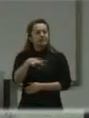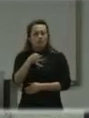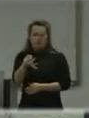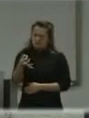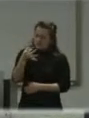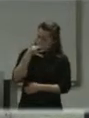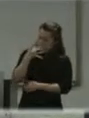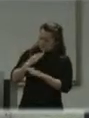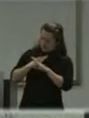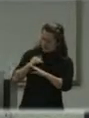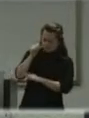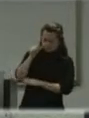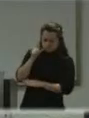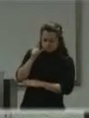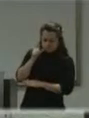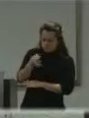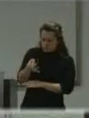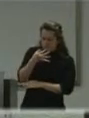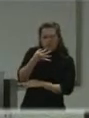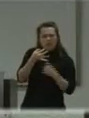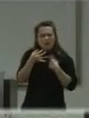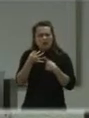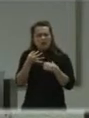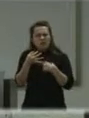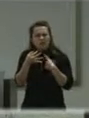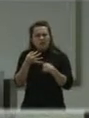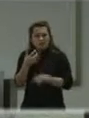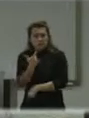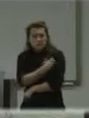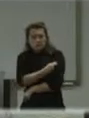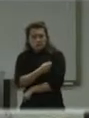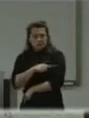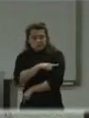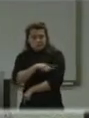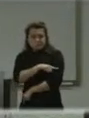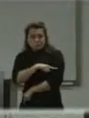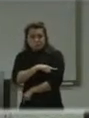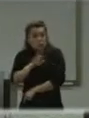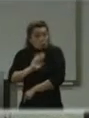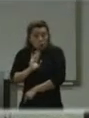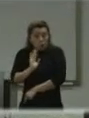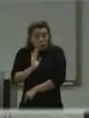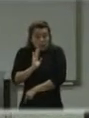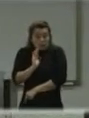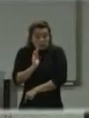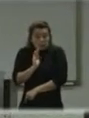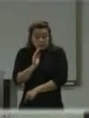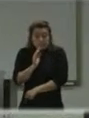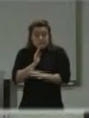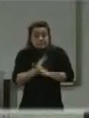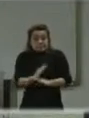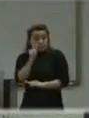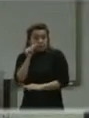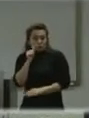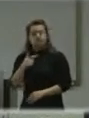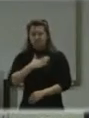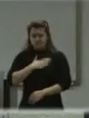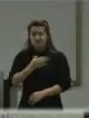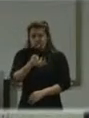anticonceptivos No solo son son para en mi caso yo tomo